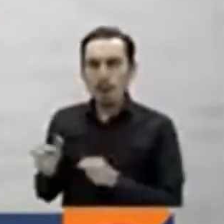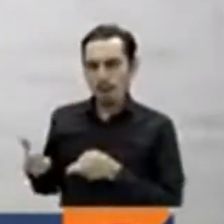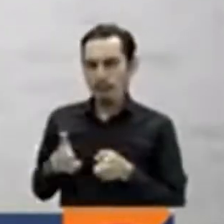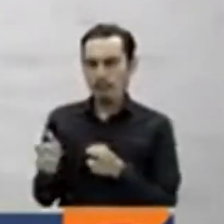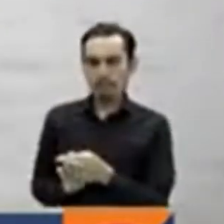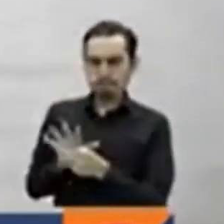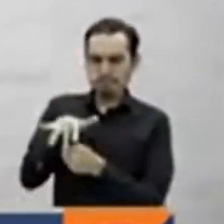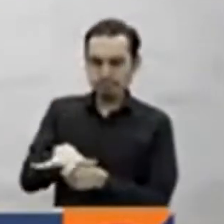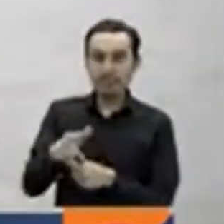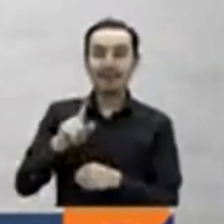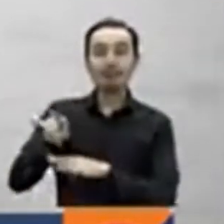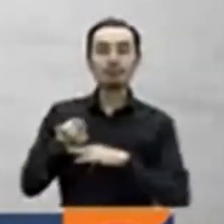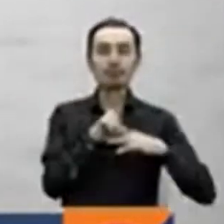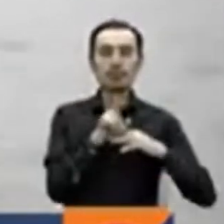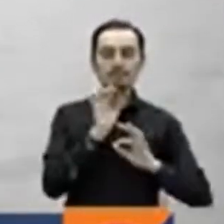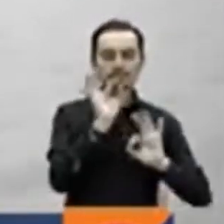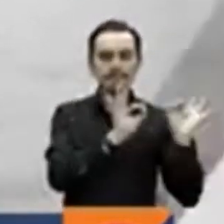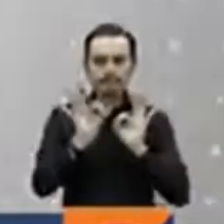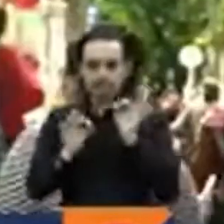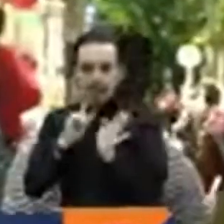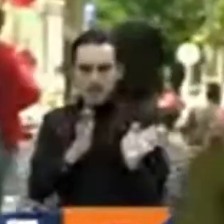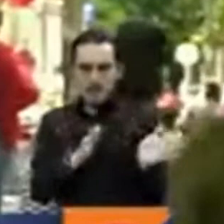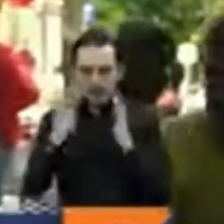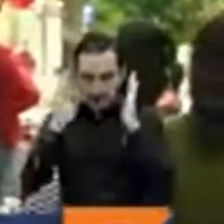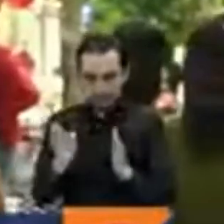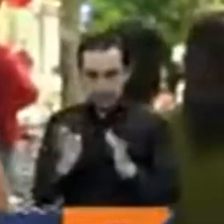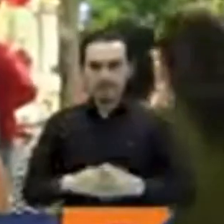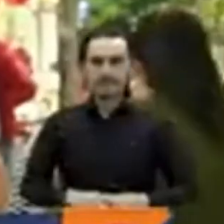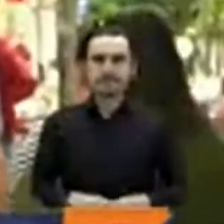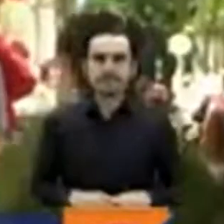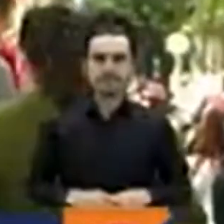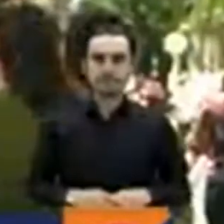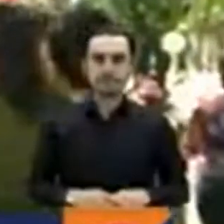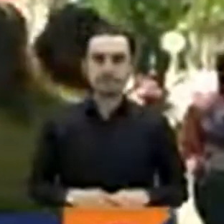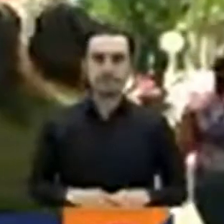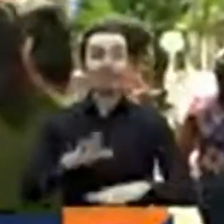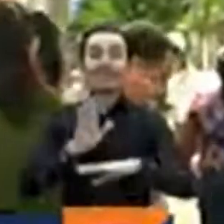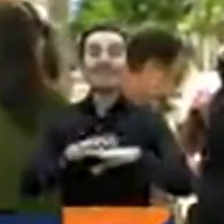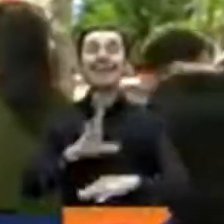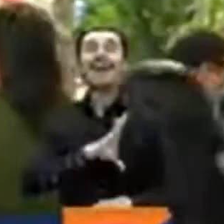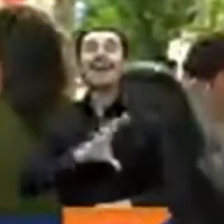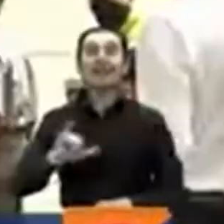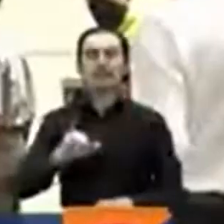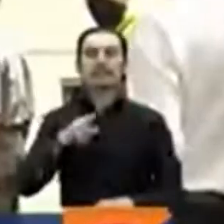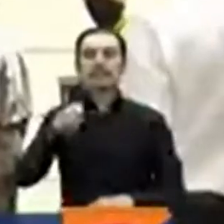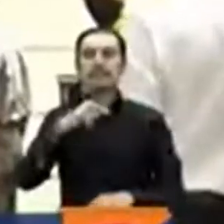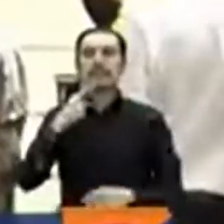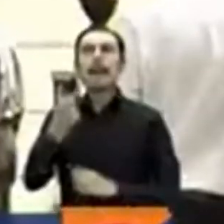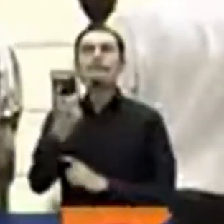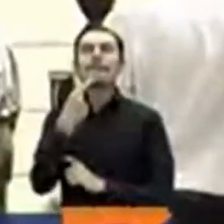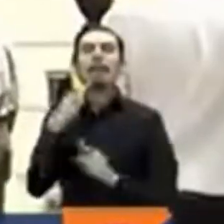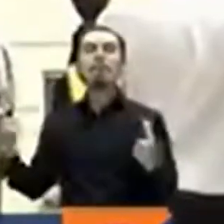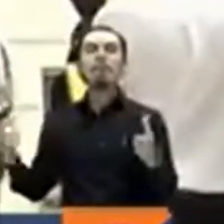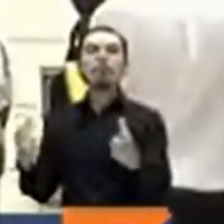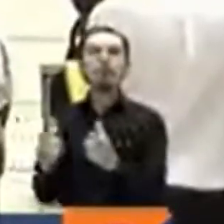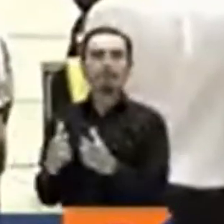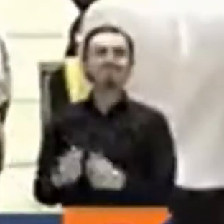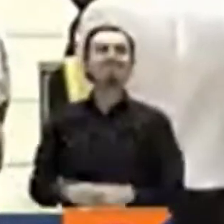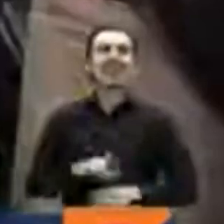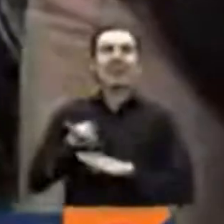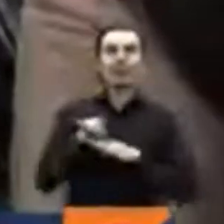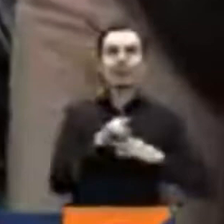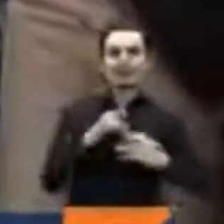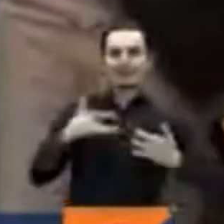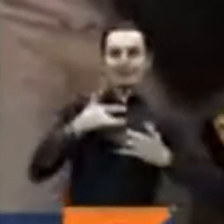dique. Autoridades preparan plan de atención. Alerta en Cali por escasez de medicamentos. Según las autoridades de